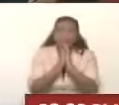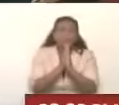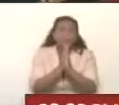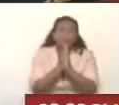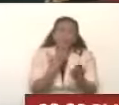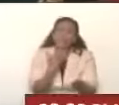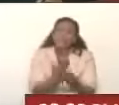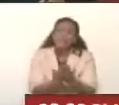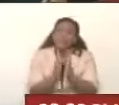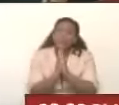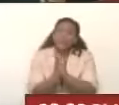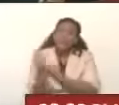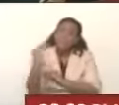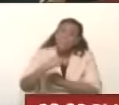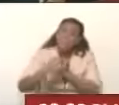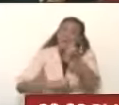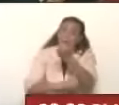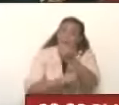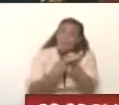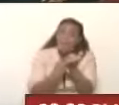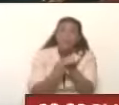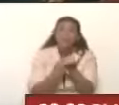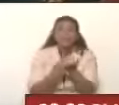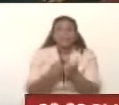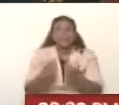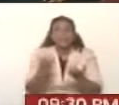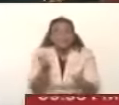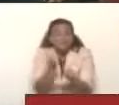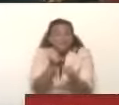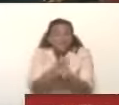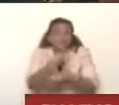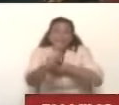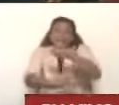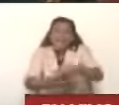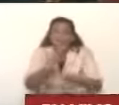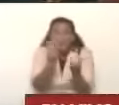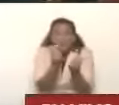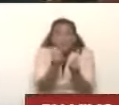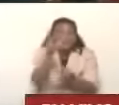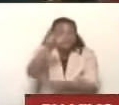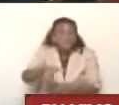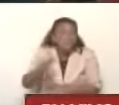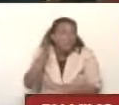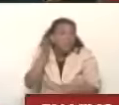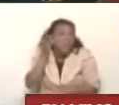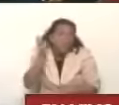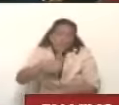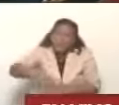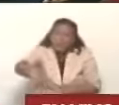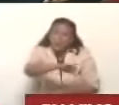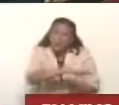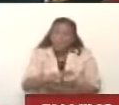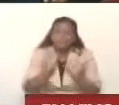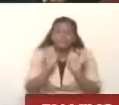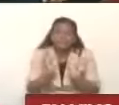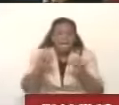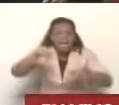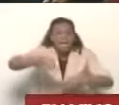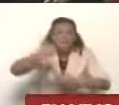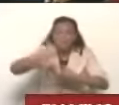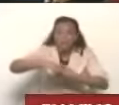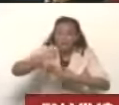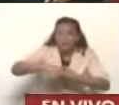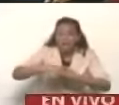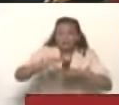presidente, y que siga con esa labor hermosa, porque aquí hay muchas mujeres en Venezuela, aquí